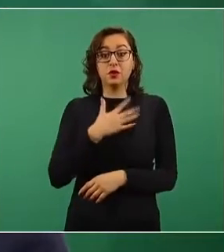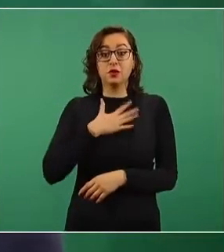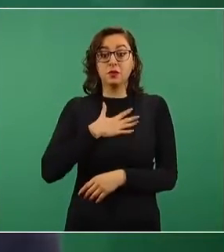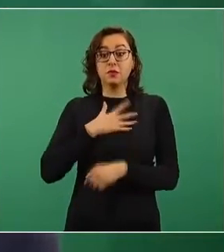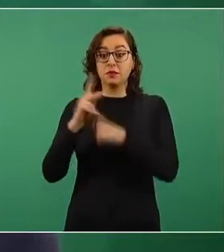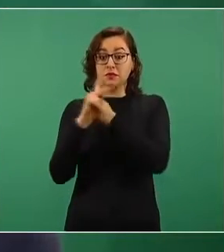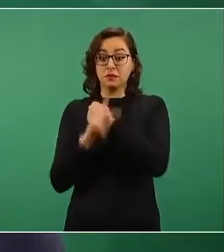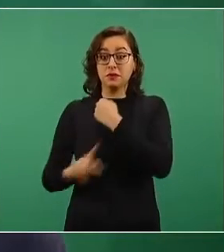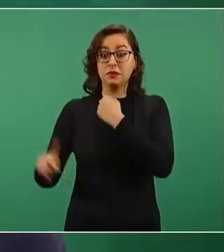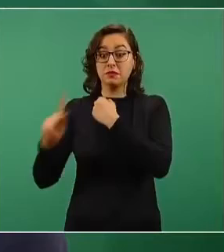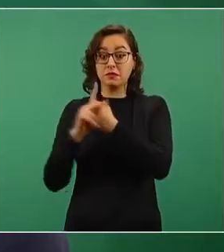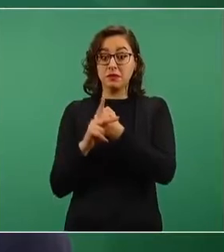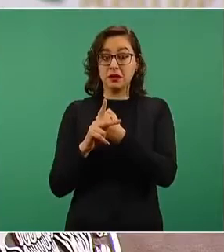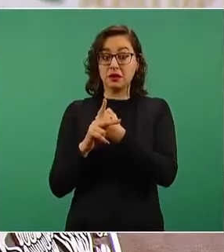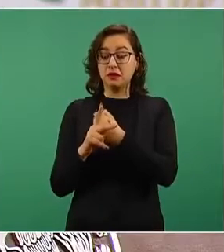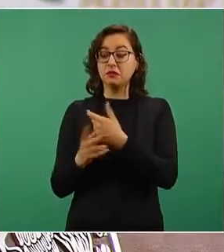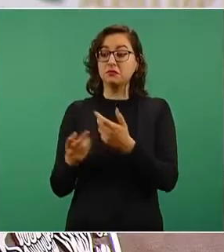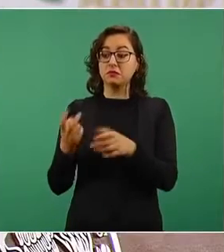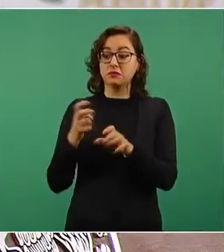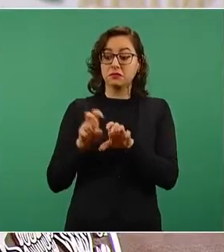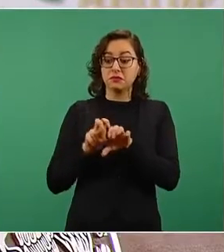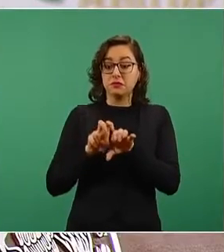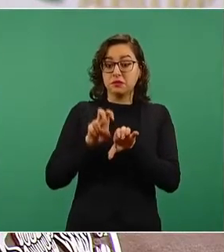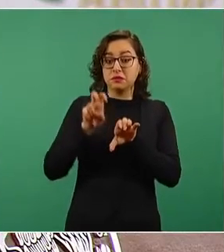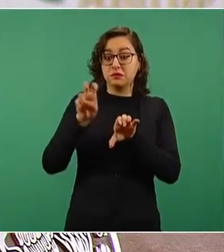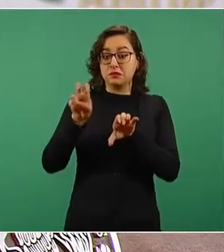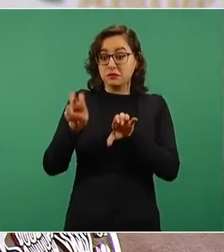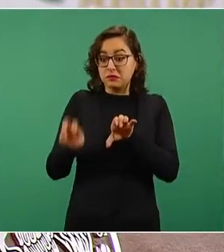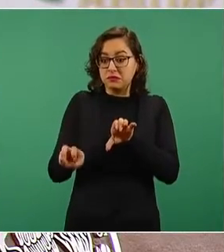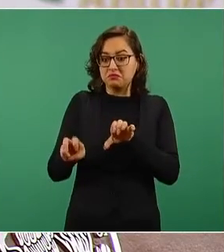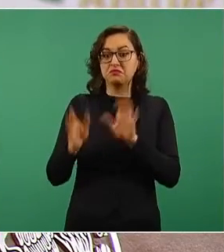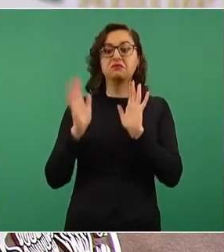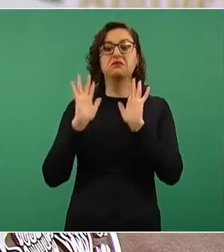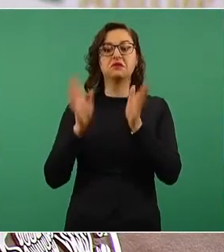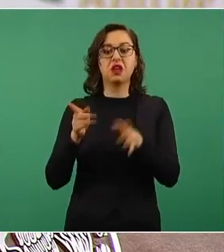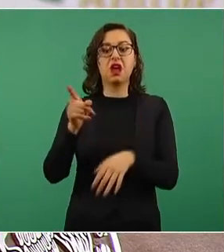estaba la policía esperándome con una citatoria.